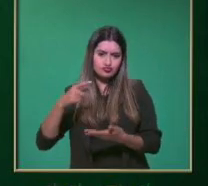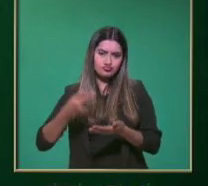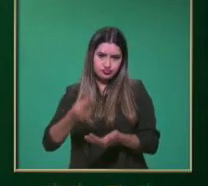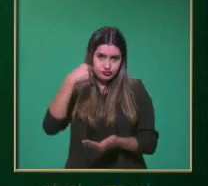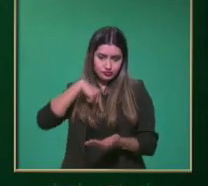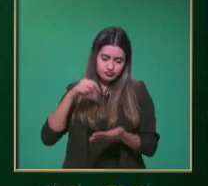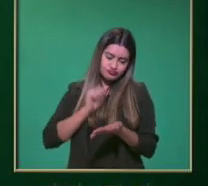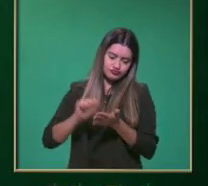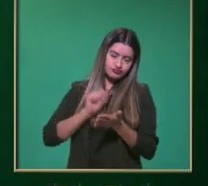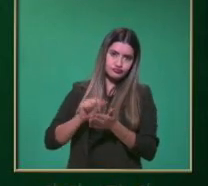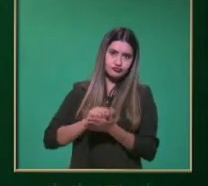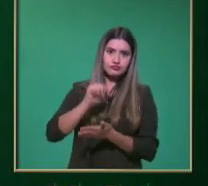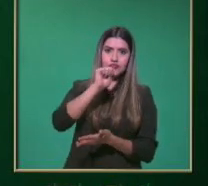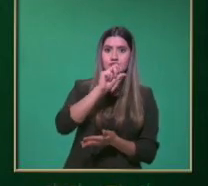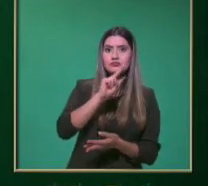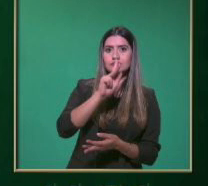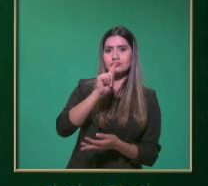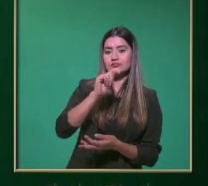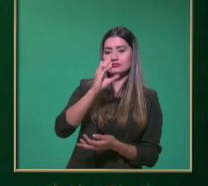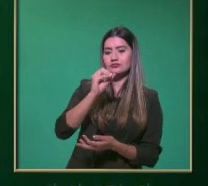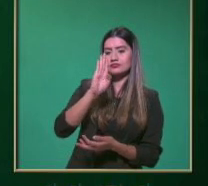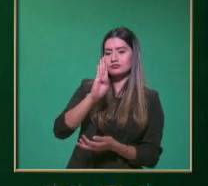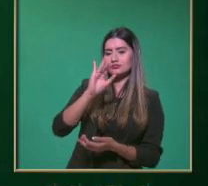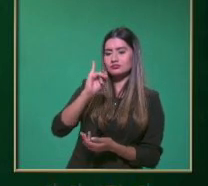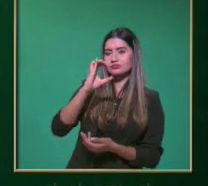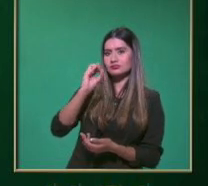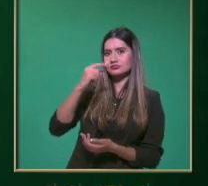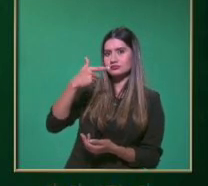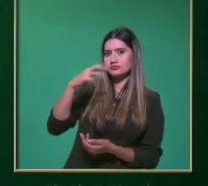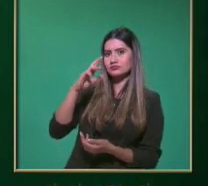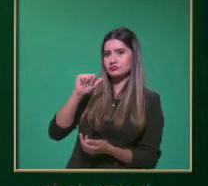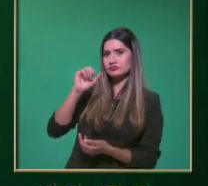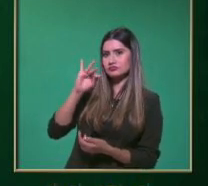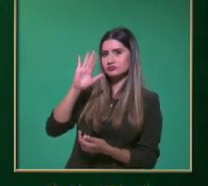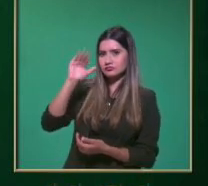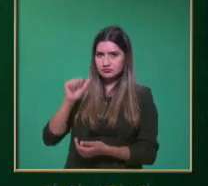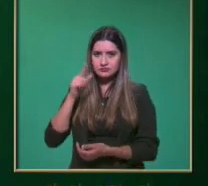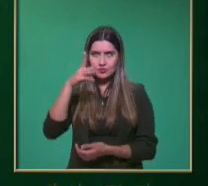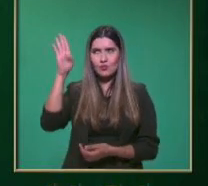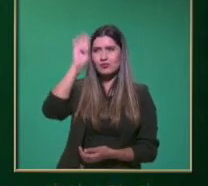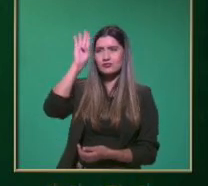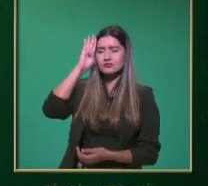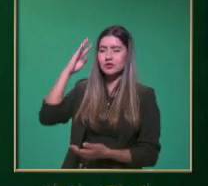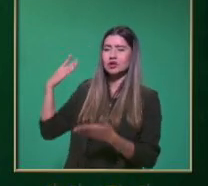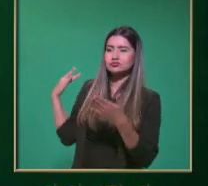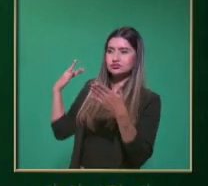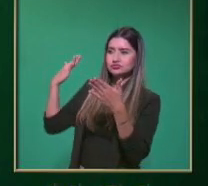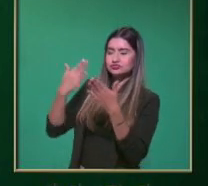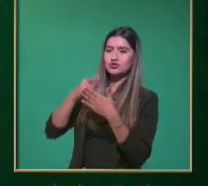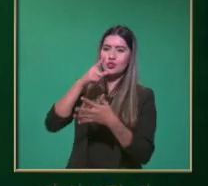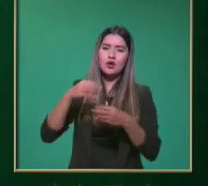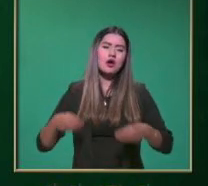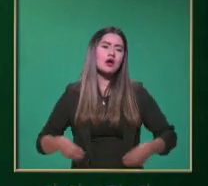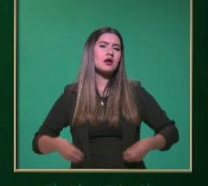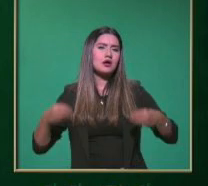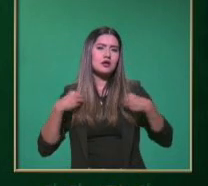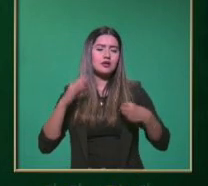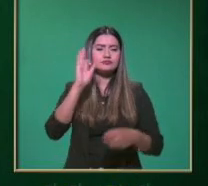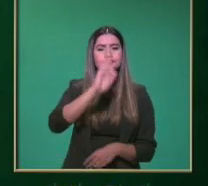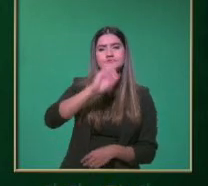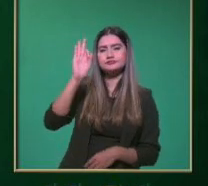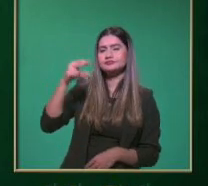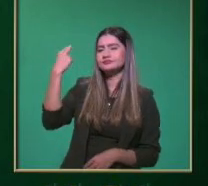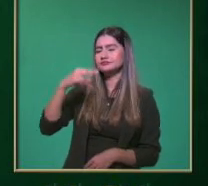llama autobiografía. Puedes pensar en tu vida, qué es lo que has vivido, la fecha en que naciste, cómo se llaman tus padres, en qué